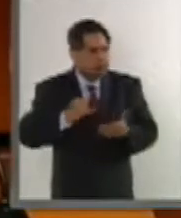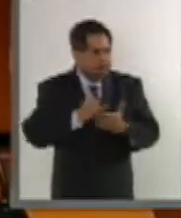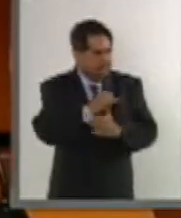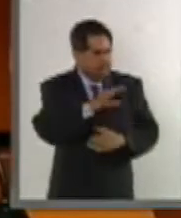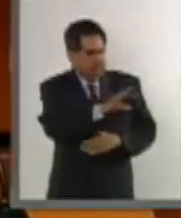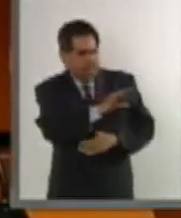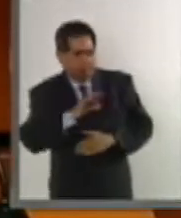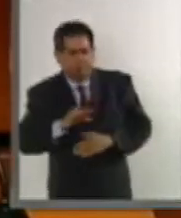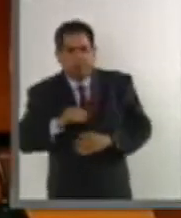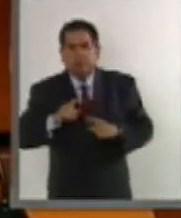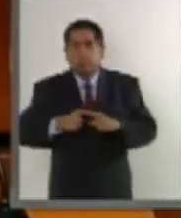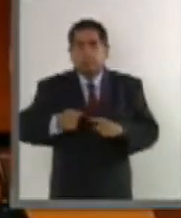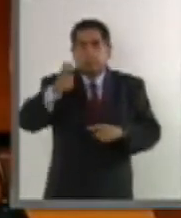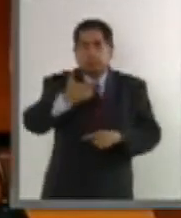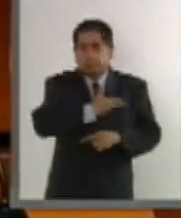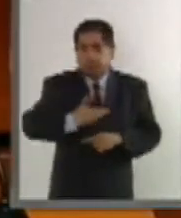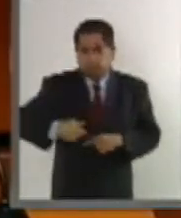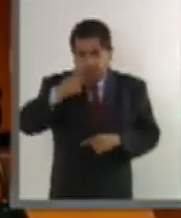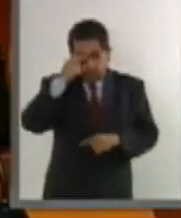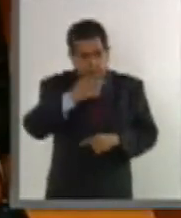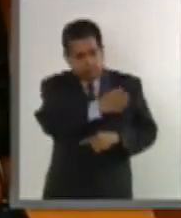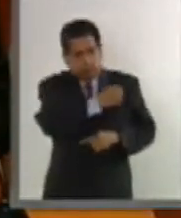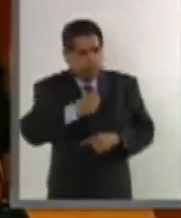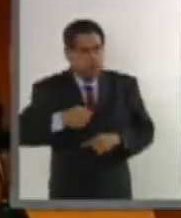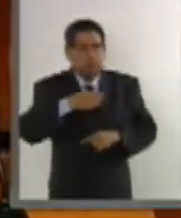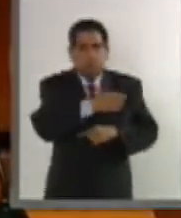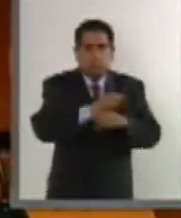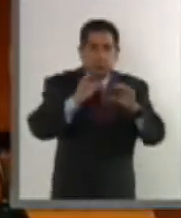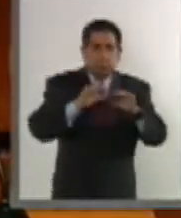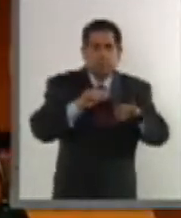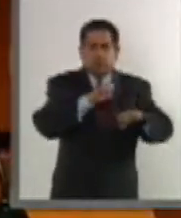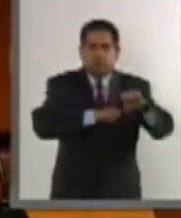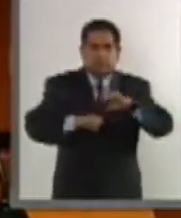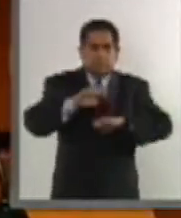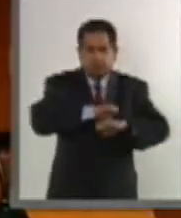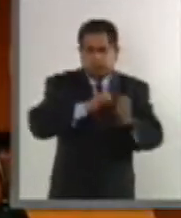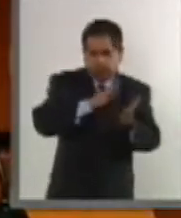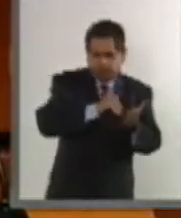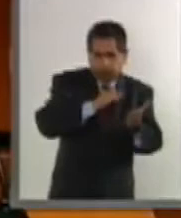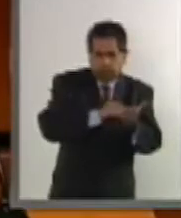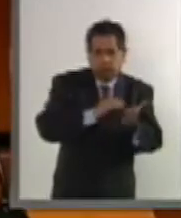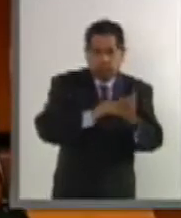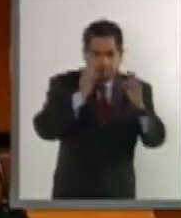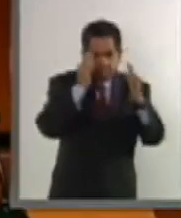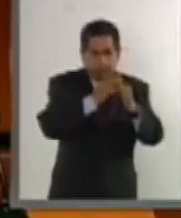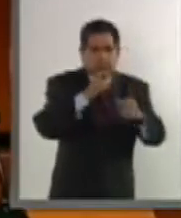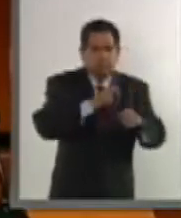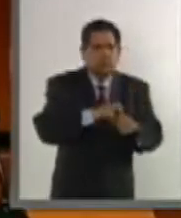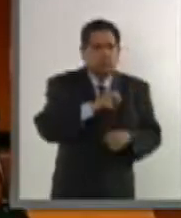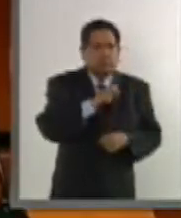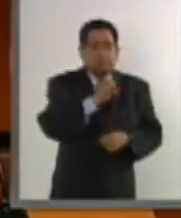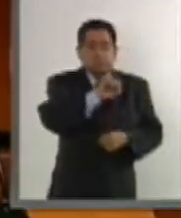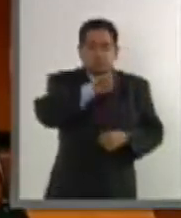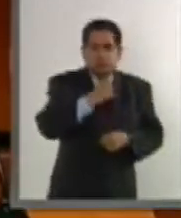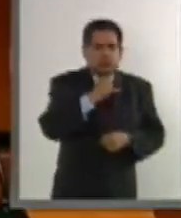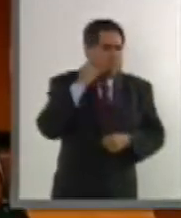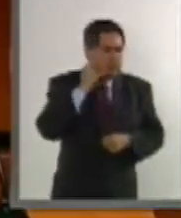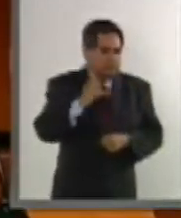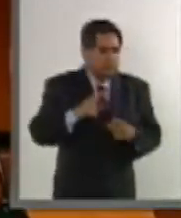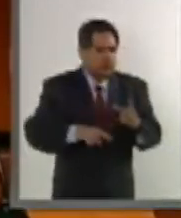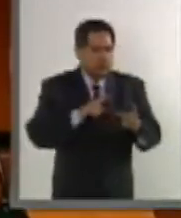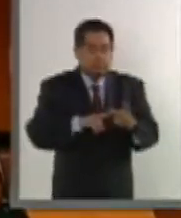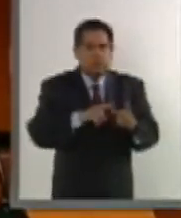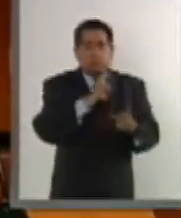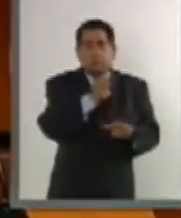el Presidente de la República sobre el Consulado General de México en San José, California, así como del Consulado General en San Juan de